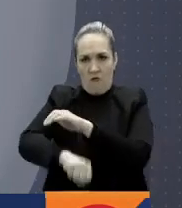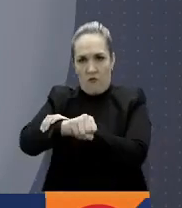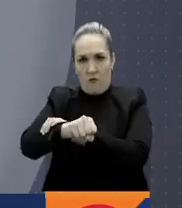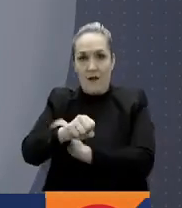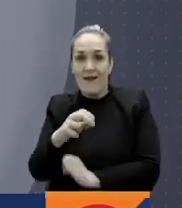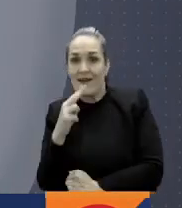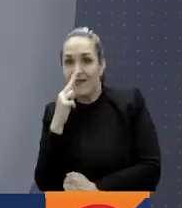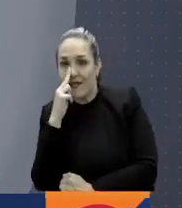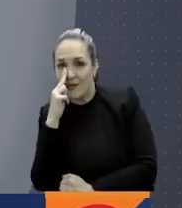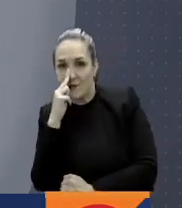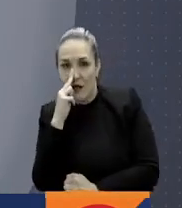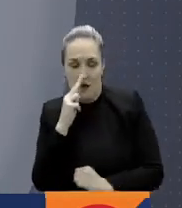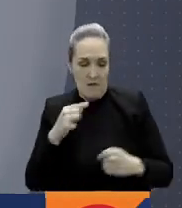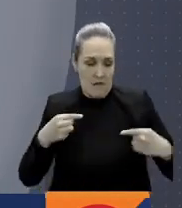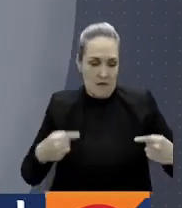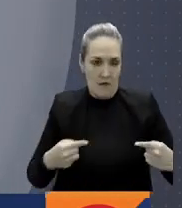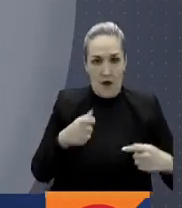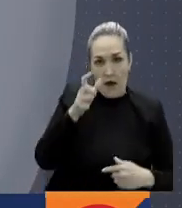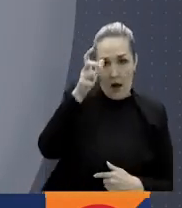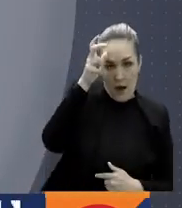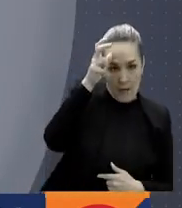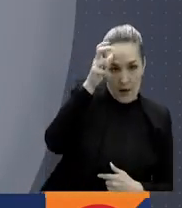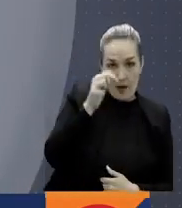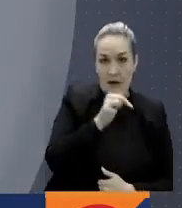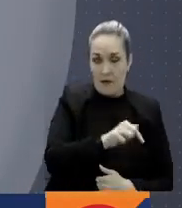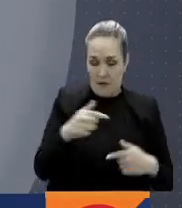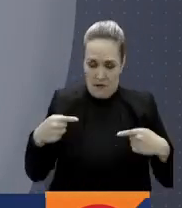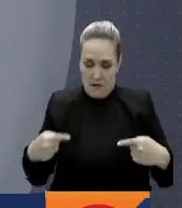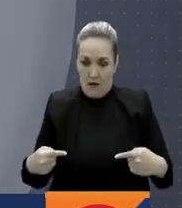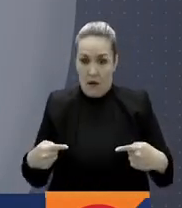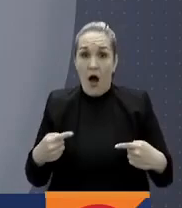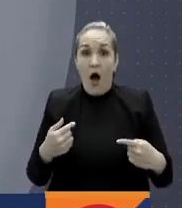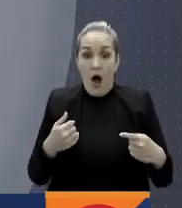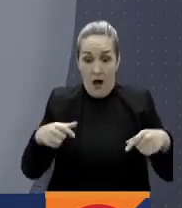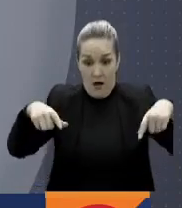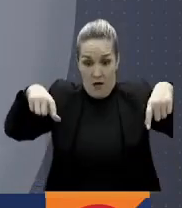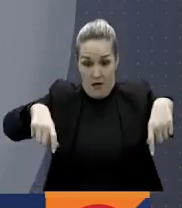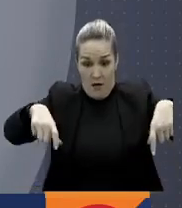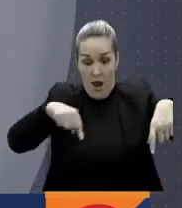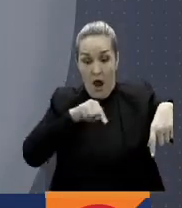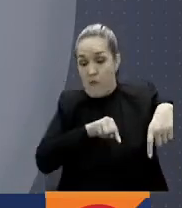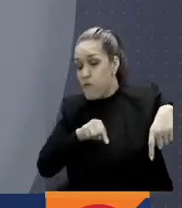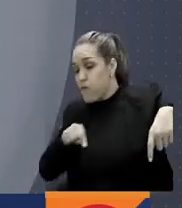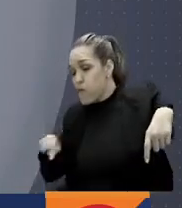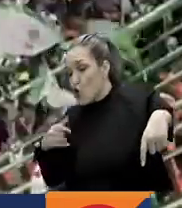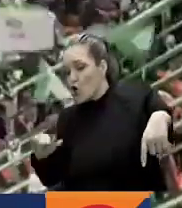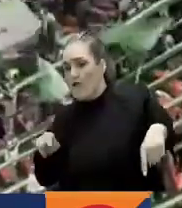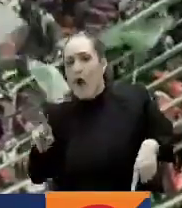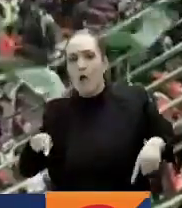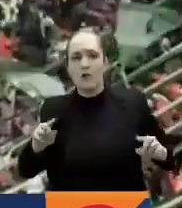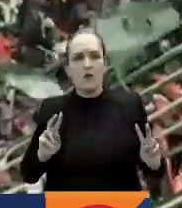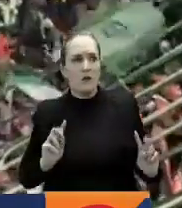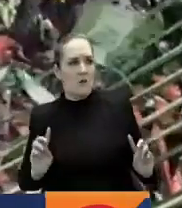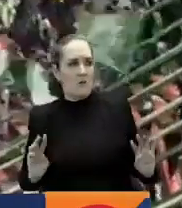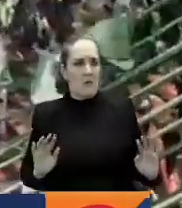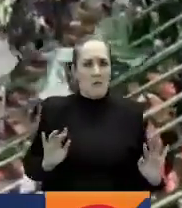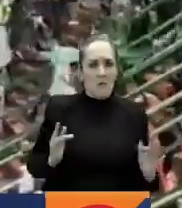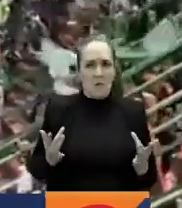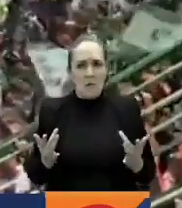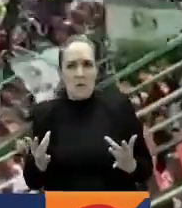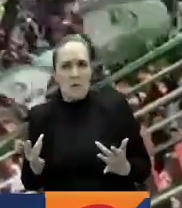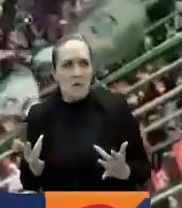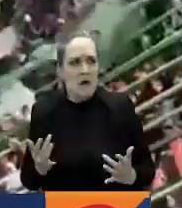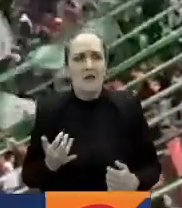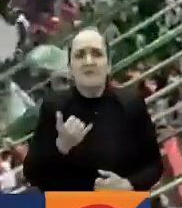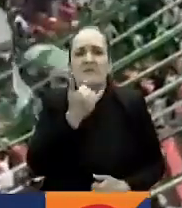Nacional y el América de Cali. Todavía continúan aquí en los alrededores del sector del Obelisco algunos hinchas esperando, por supuesto. Algunos han manifestado de qué va a pasar